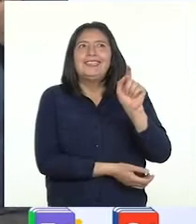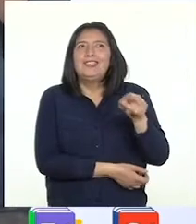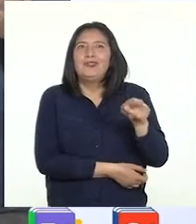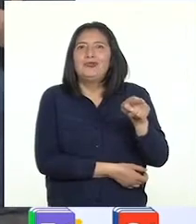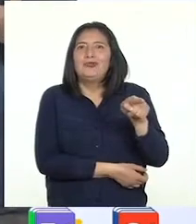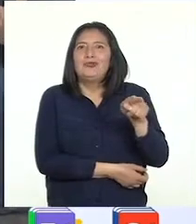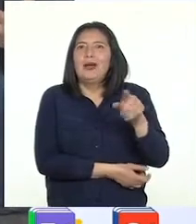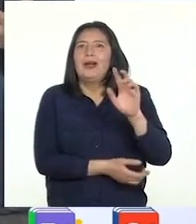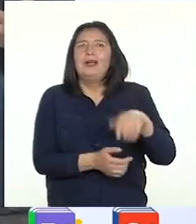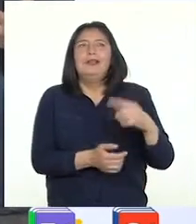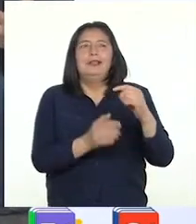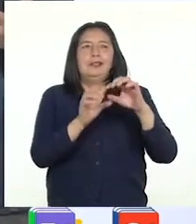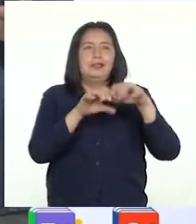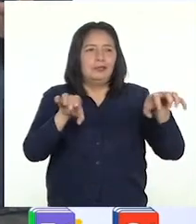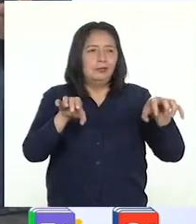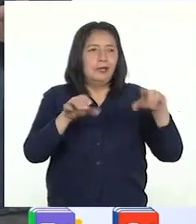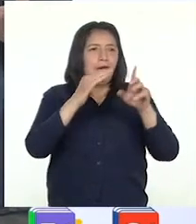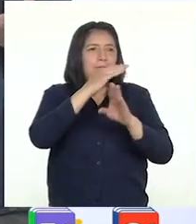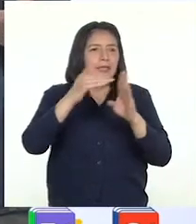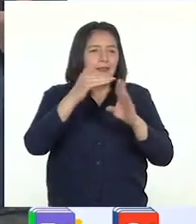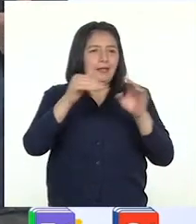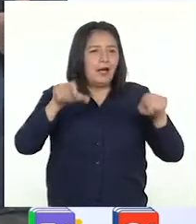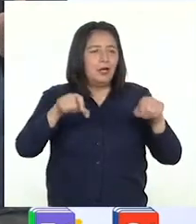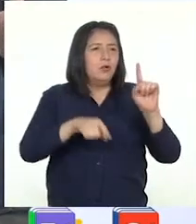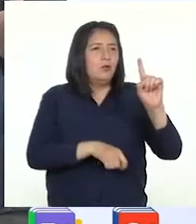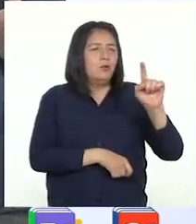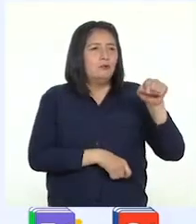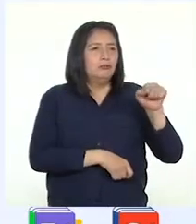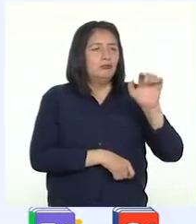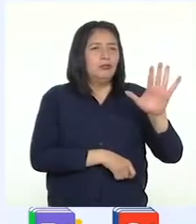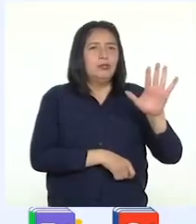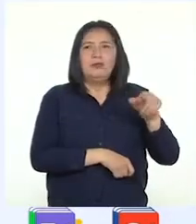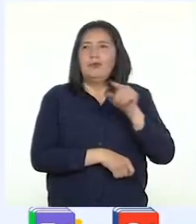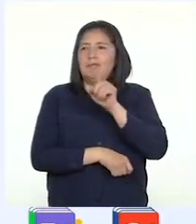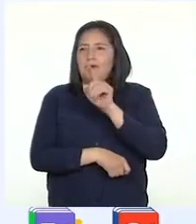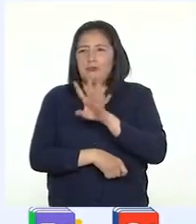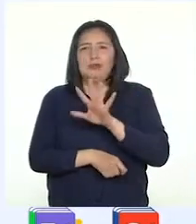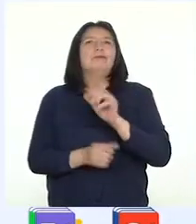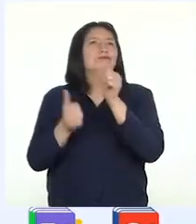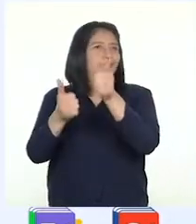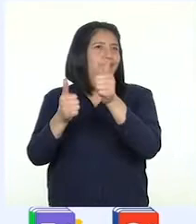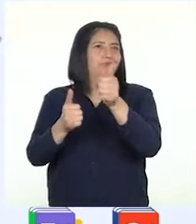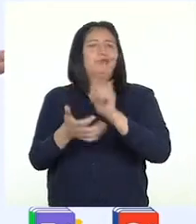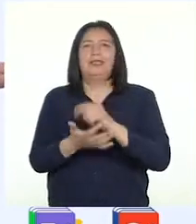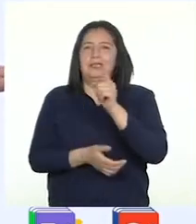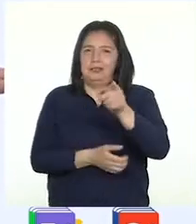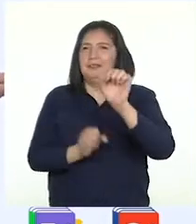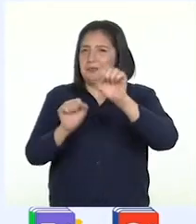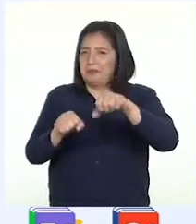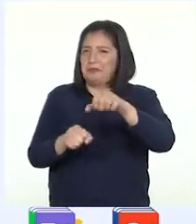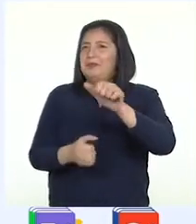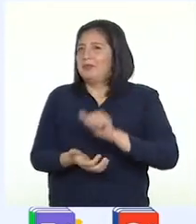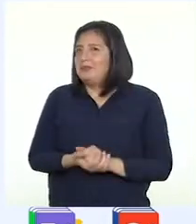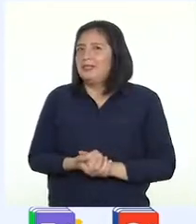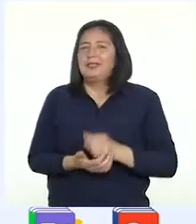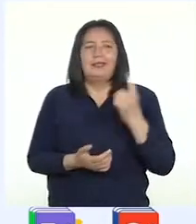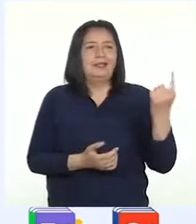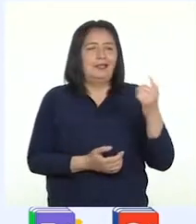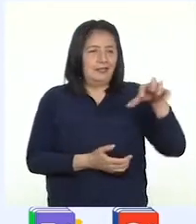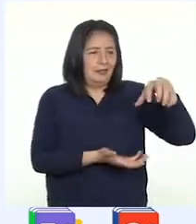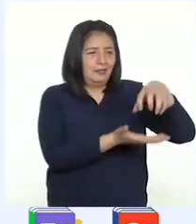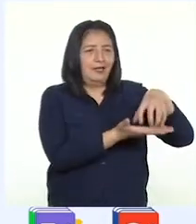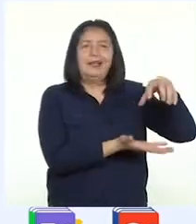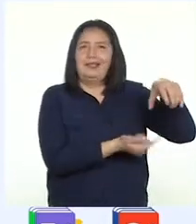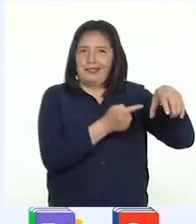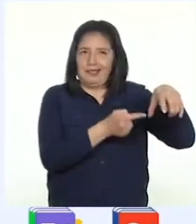kilogramos. Luego cada una tiene la mitad, es decir, 1,5 kilogramos. ¡Estupendo! Efectivamente, cada lata